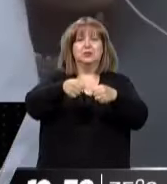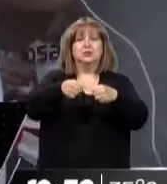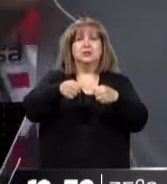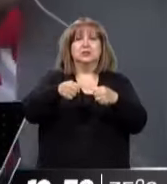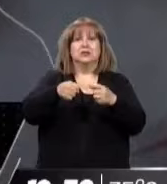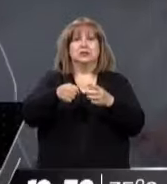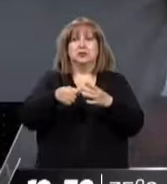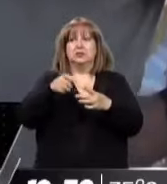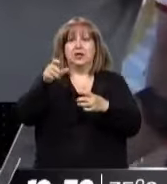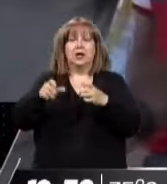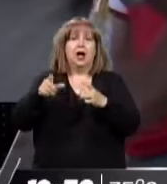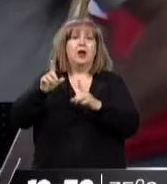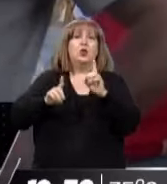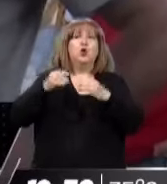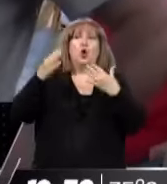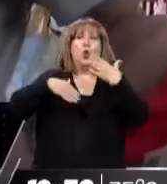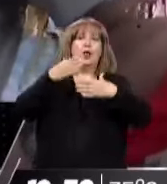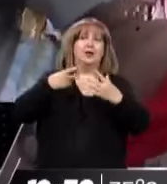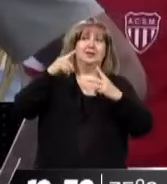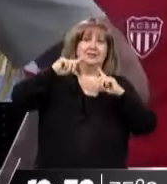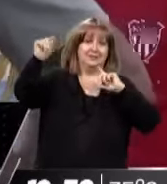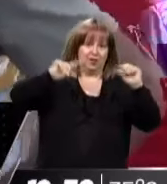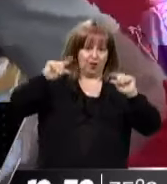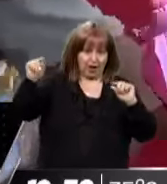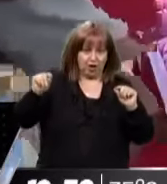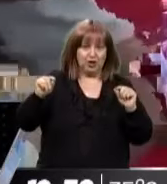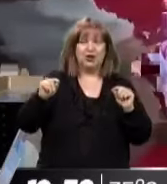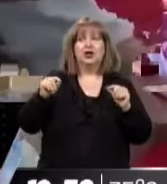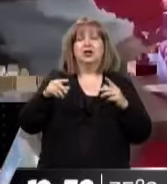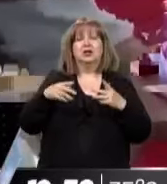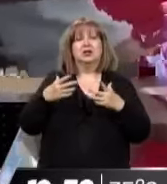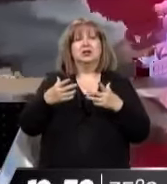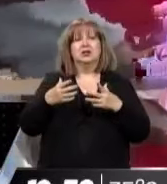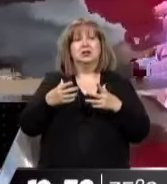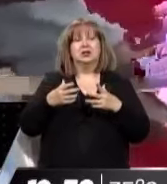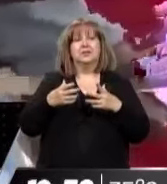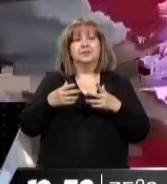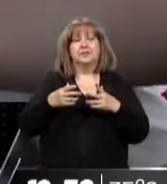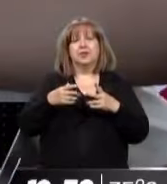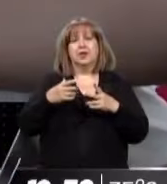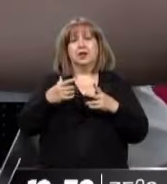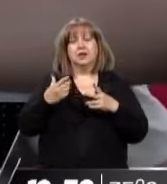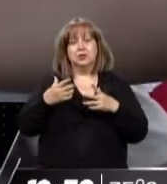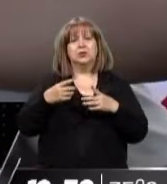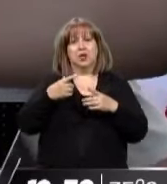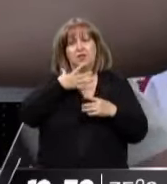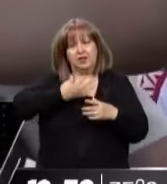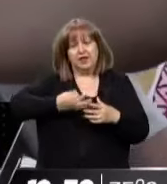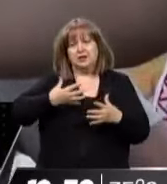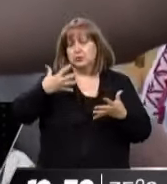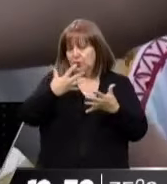muchos jugadores a disposición la verdad que costó si si tanto sufrimiento